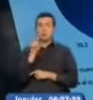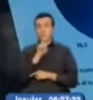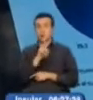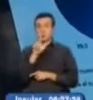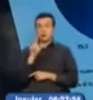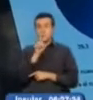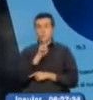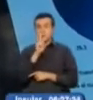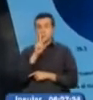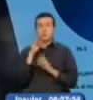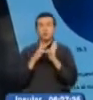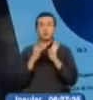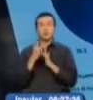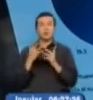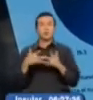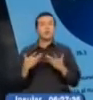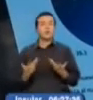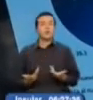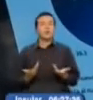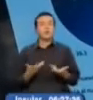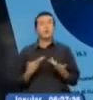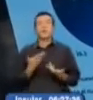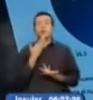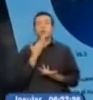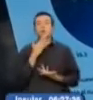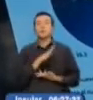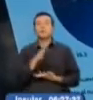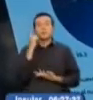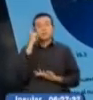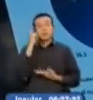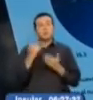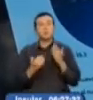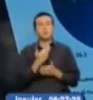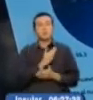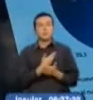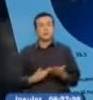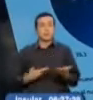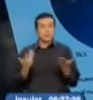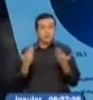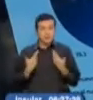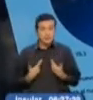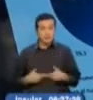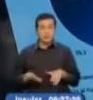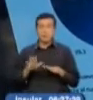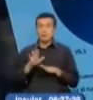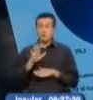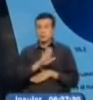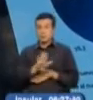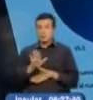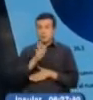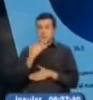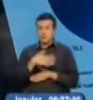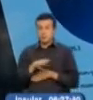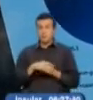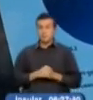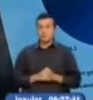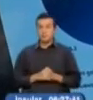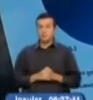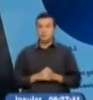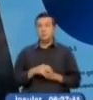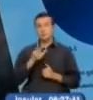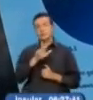23, 24 de abril, ¿cuál es su posición frente al nuevo gobierno luego de este resultado que hemos tenido?